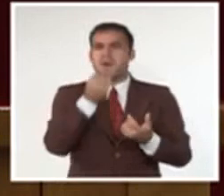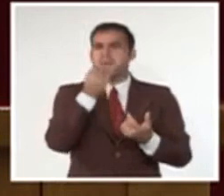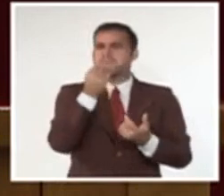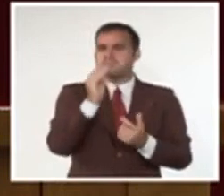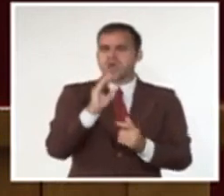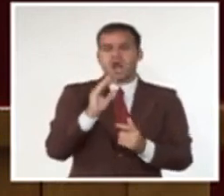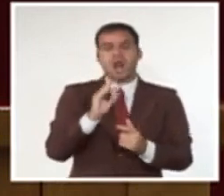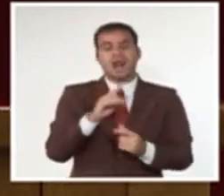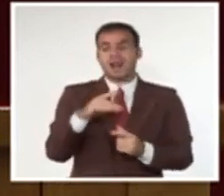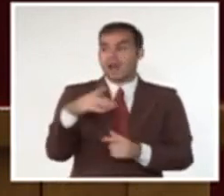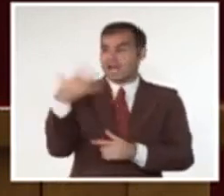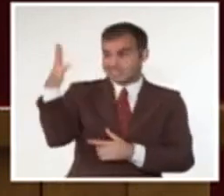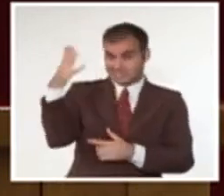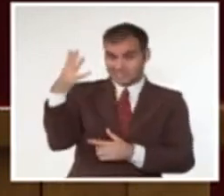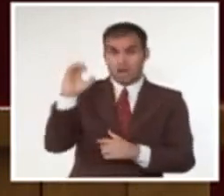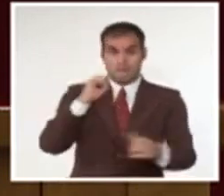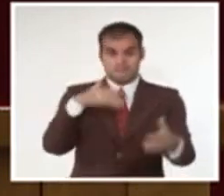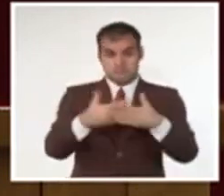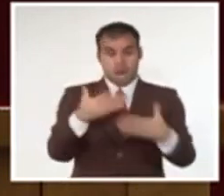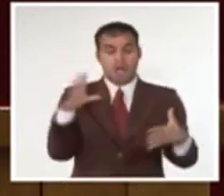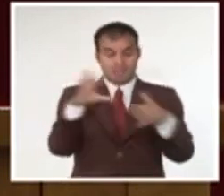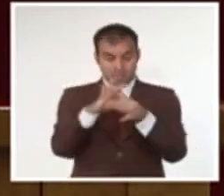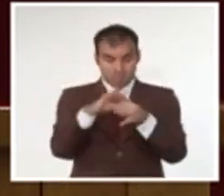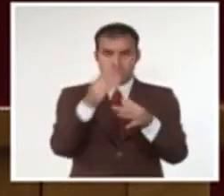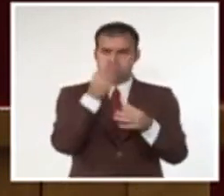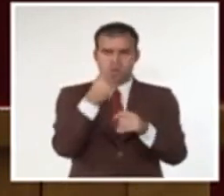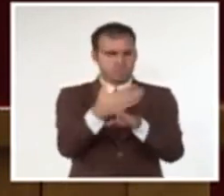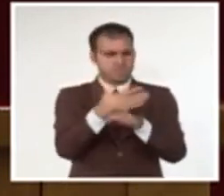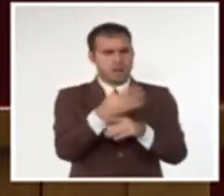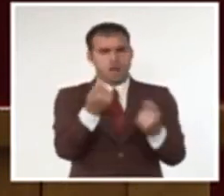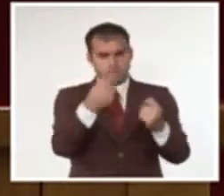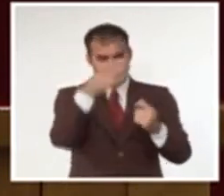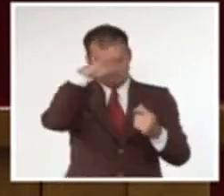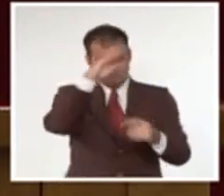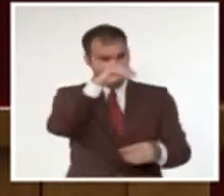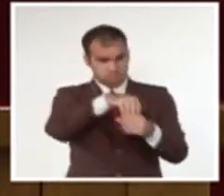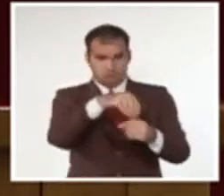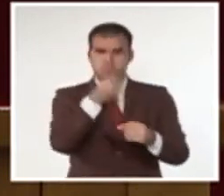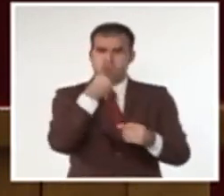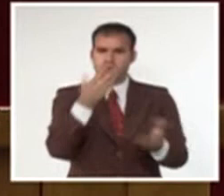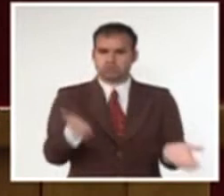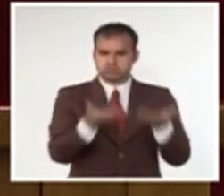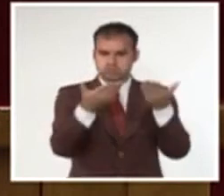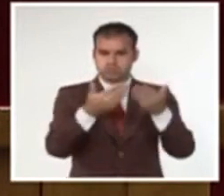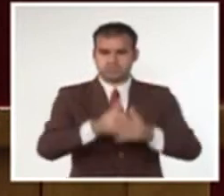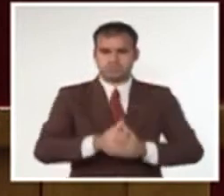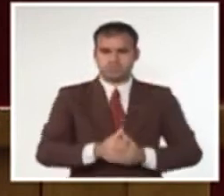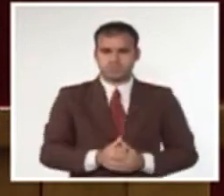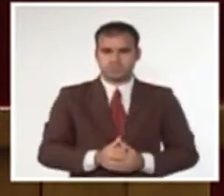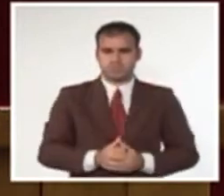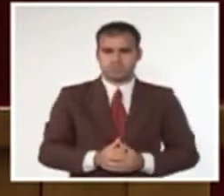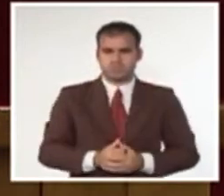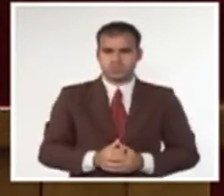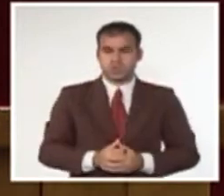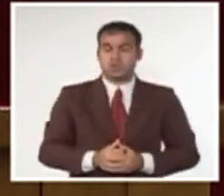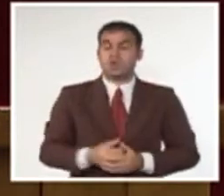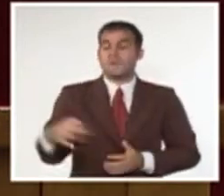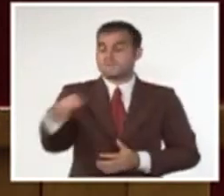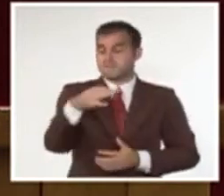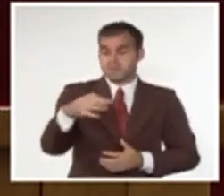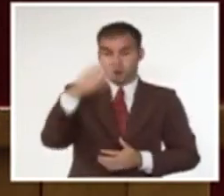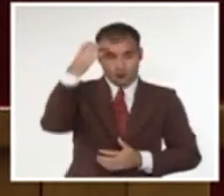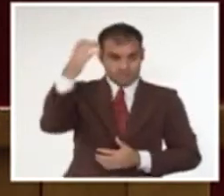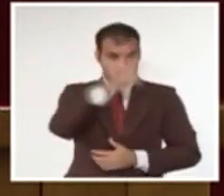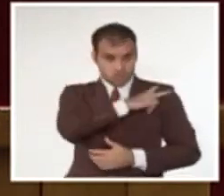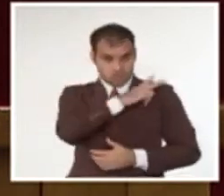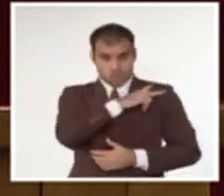del capital foráneo en diversos sectores de la economía, el papel creciente que concedemos a los gobiernos locales en ese